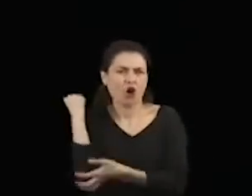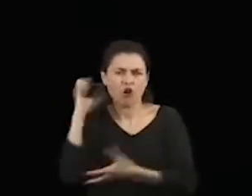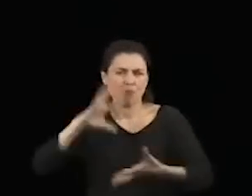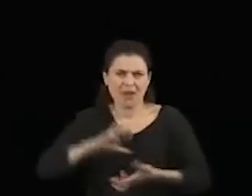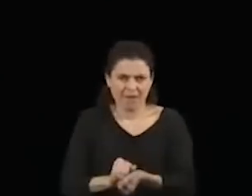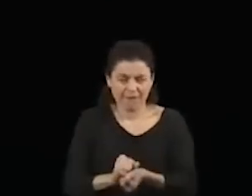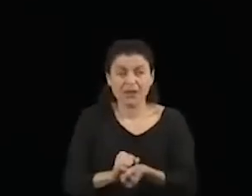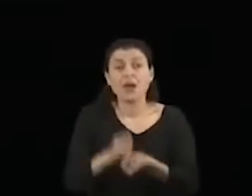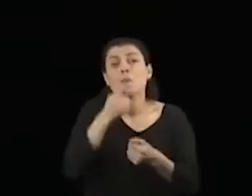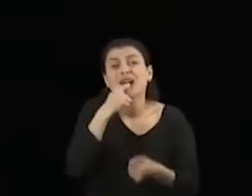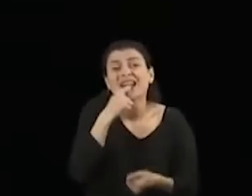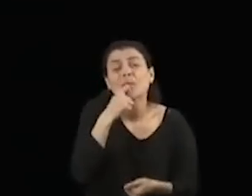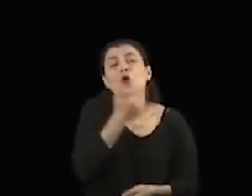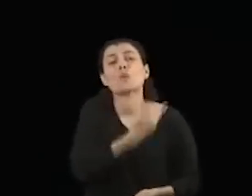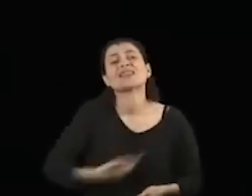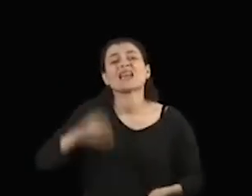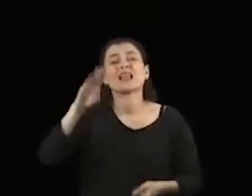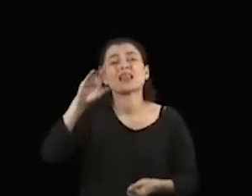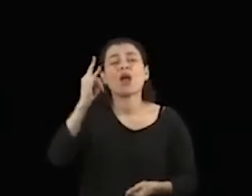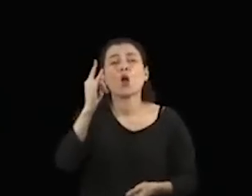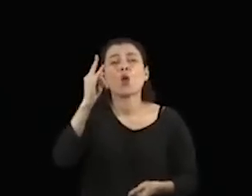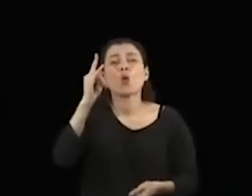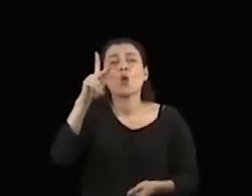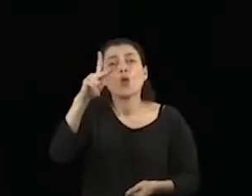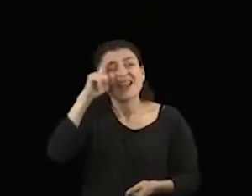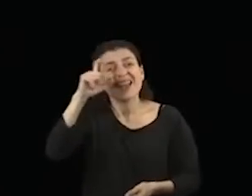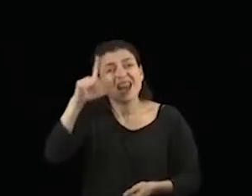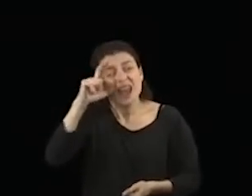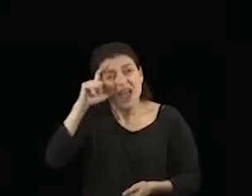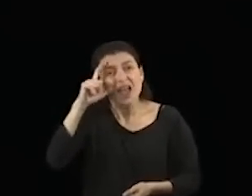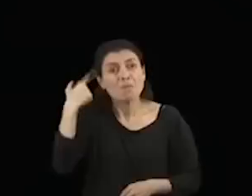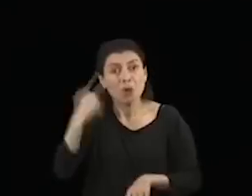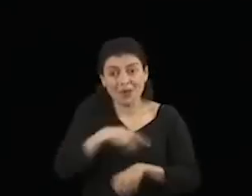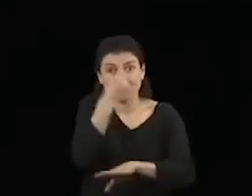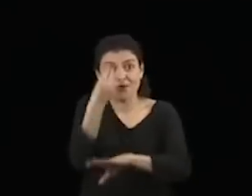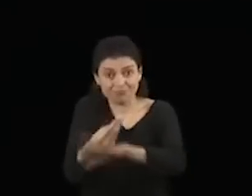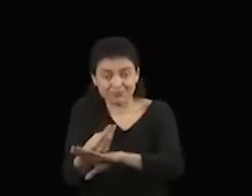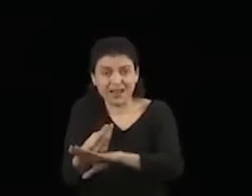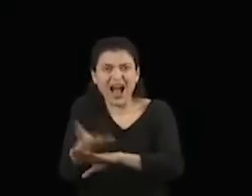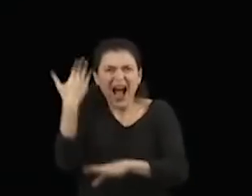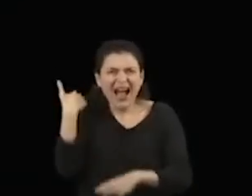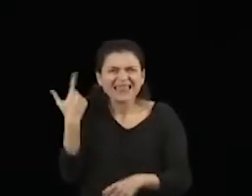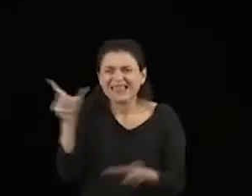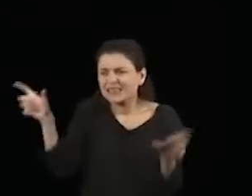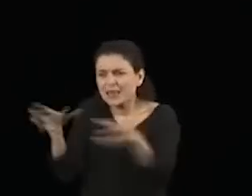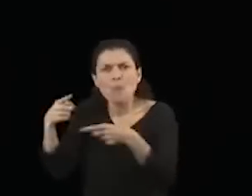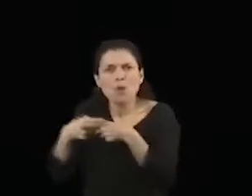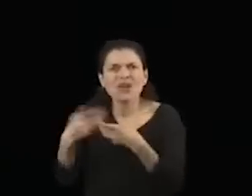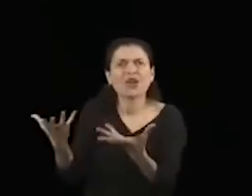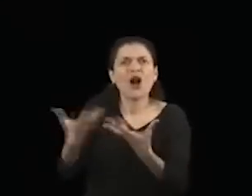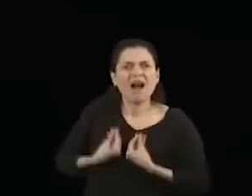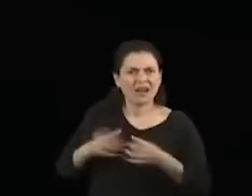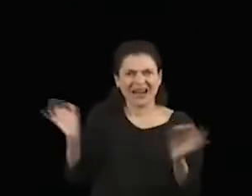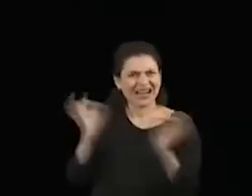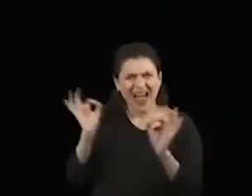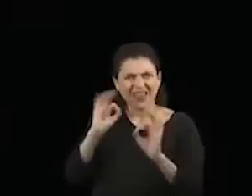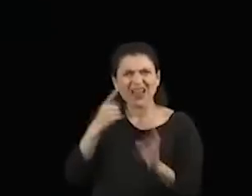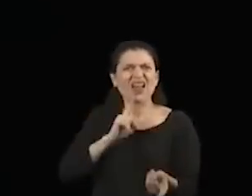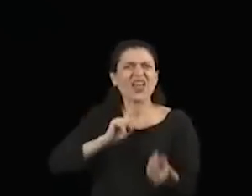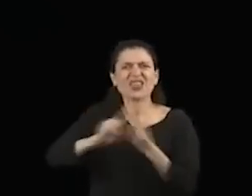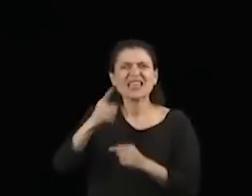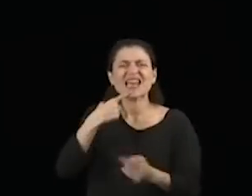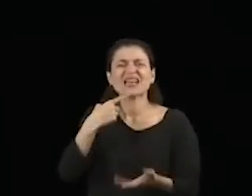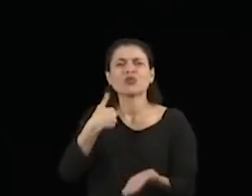no tenía ningún legislador, nada. ¿Saben cómo gobernó? A puro veto. Todas las cosas que hacían los degenerados fiscales, se